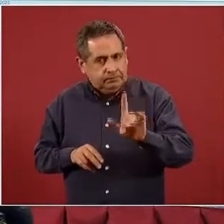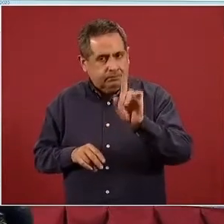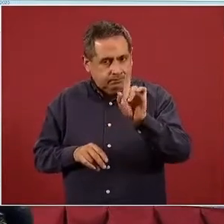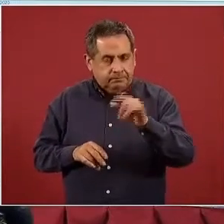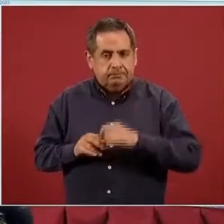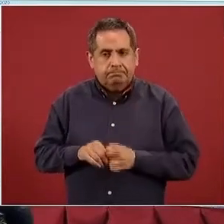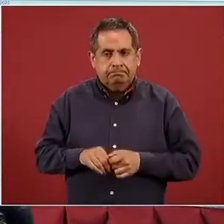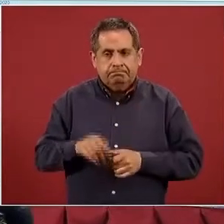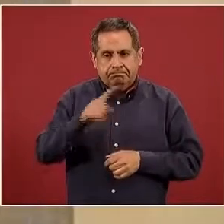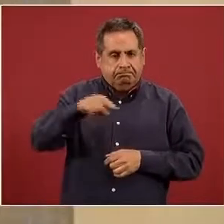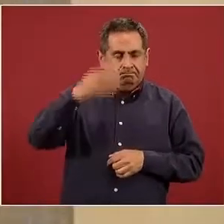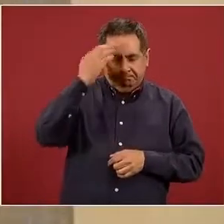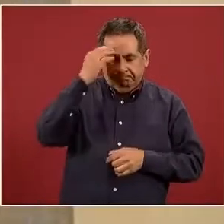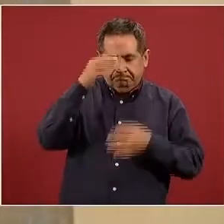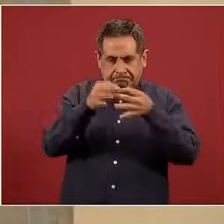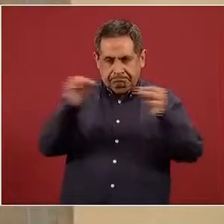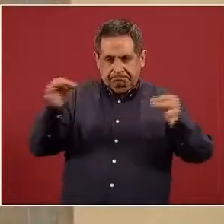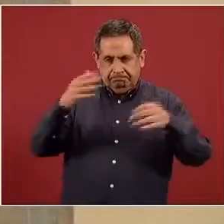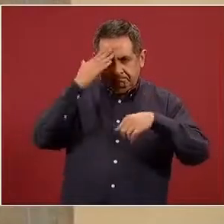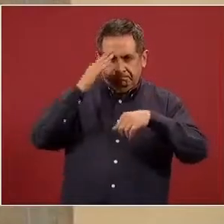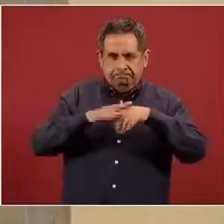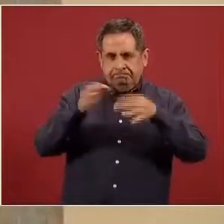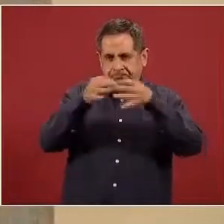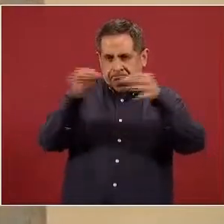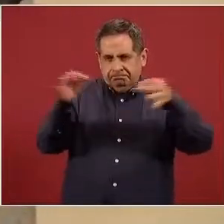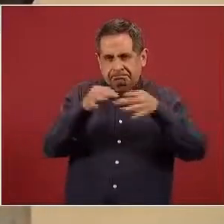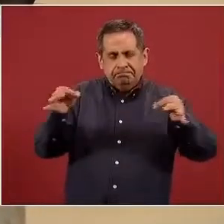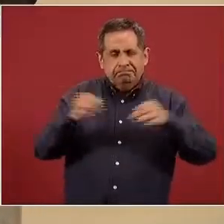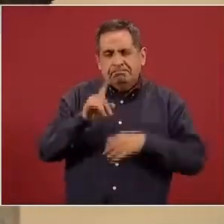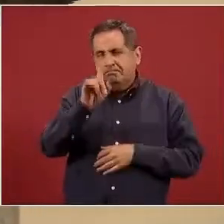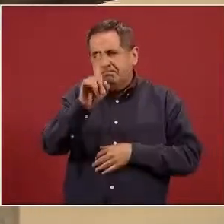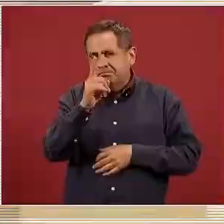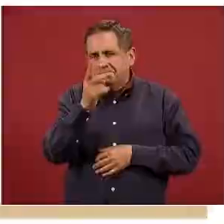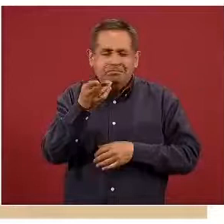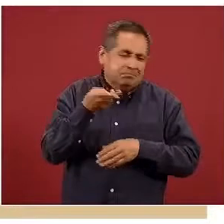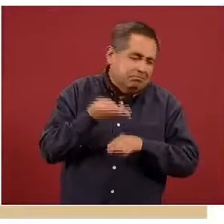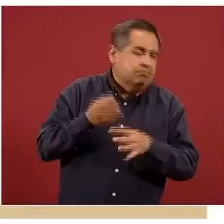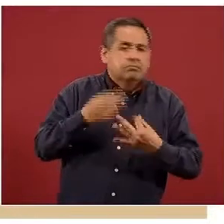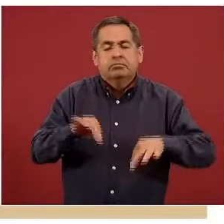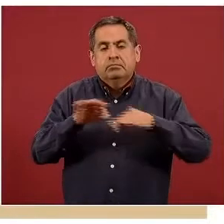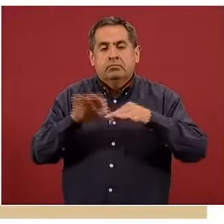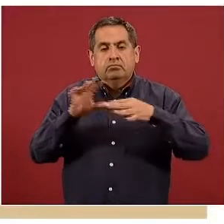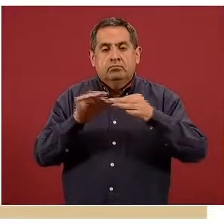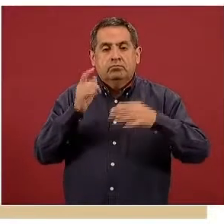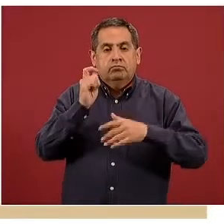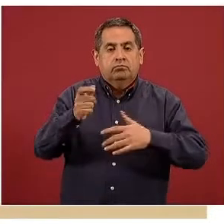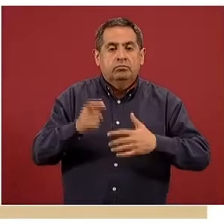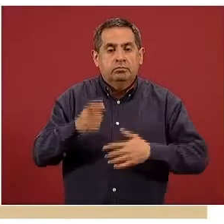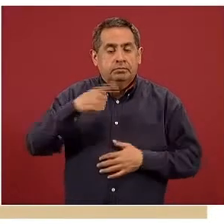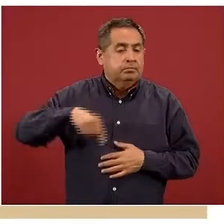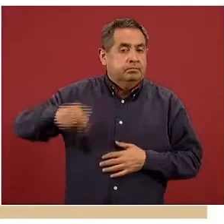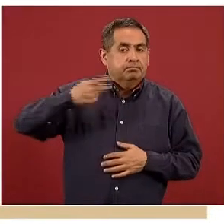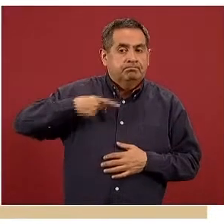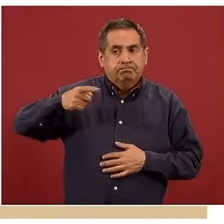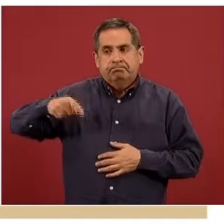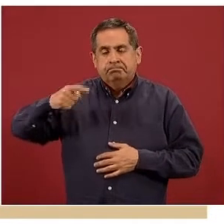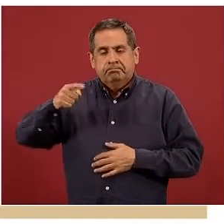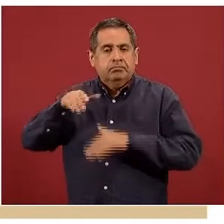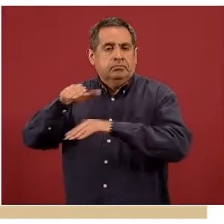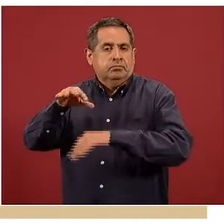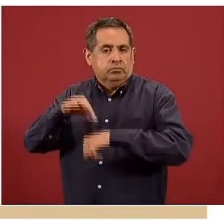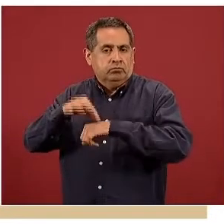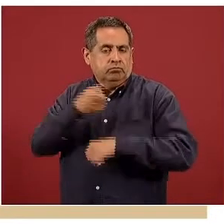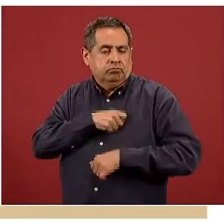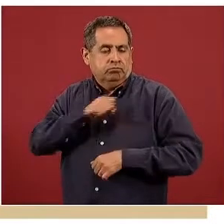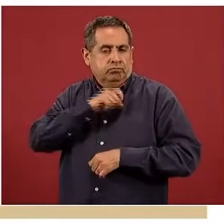empezar con esta pequeña frase, esta oración que me parece muy importante para todos los profesionales de la salud mental y bueno,